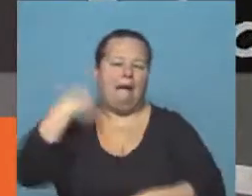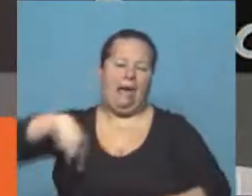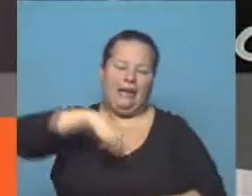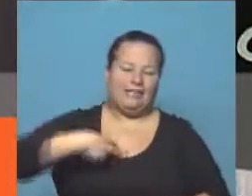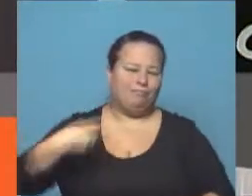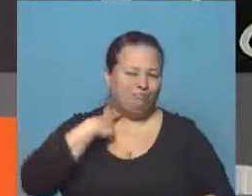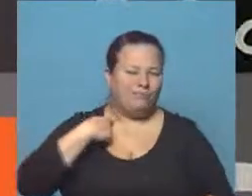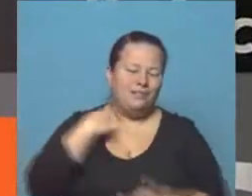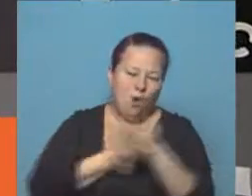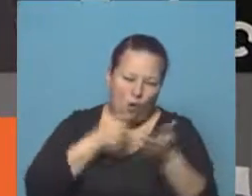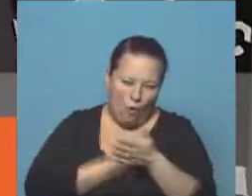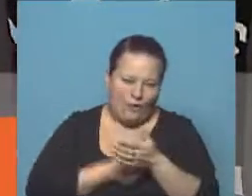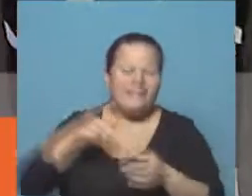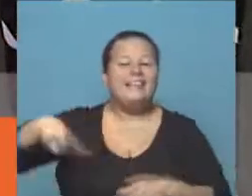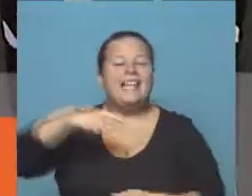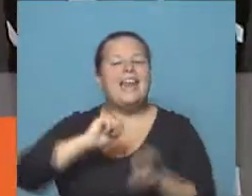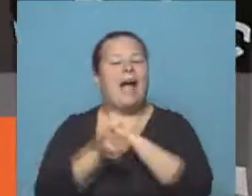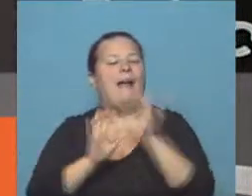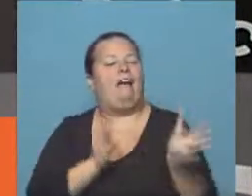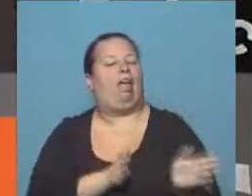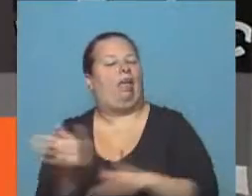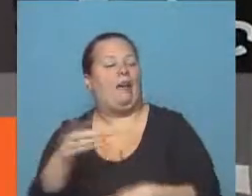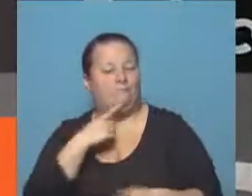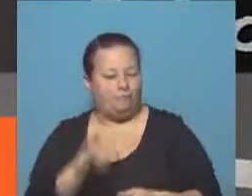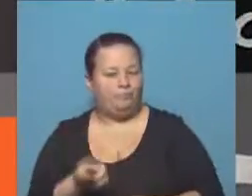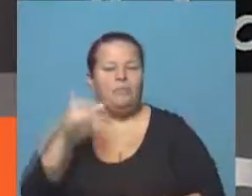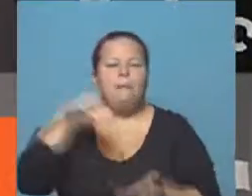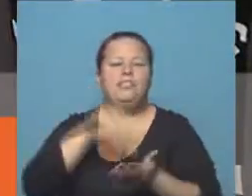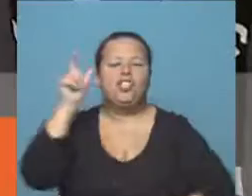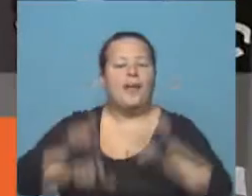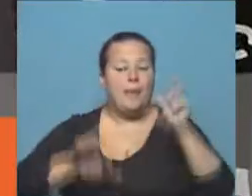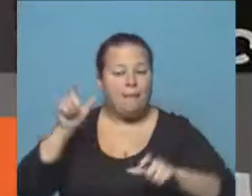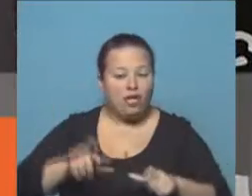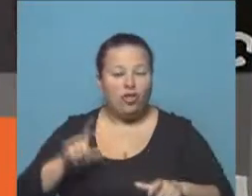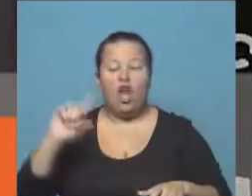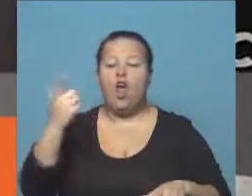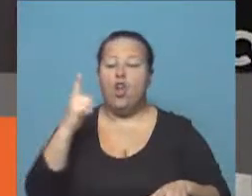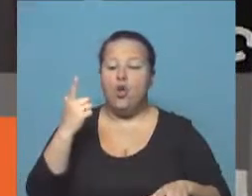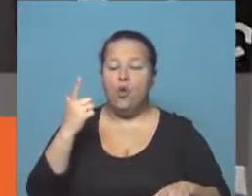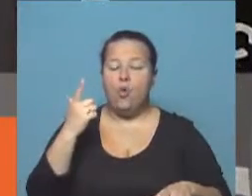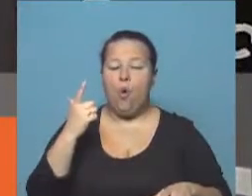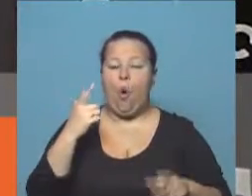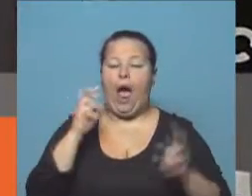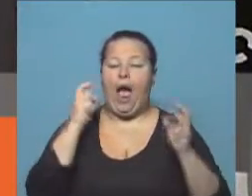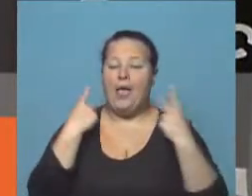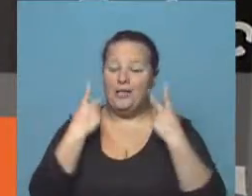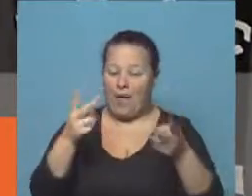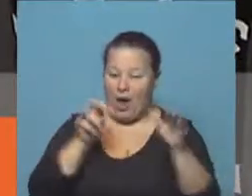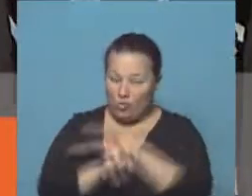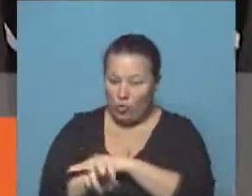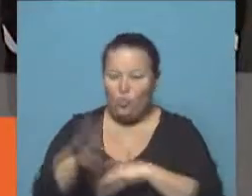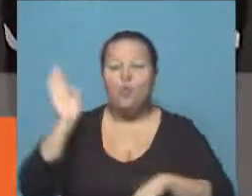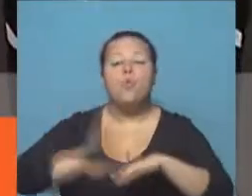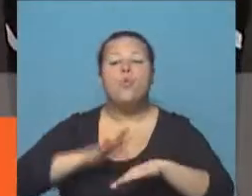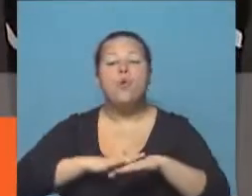y quemar a nuestra lucha, porque quieren cambiar el eje. Millones de pasajeros quedaron sin viajar por